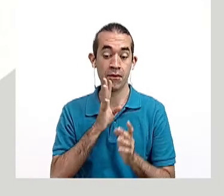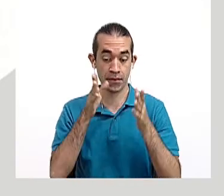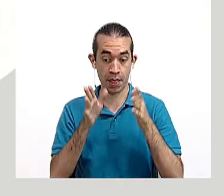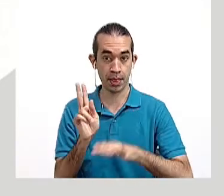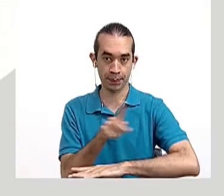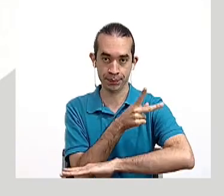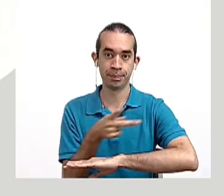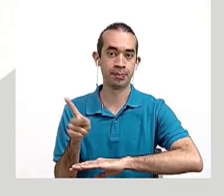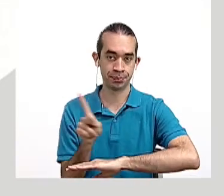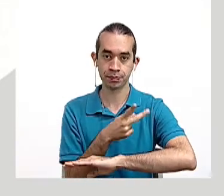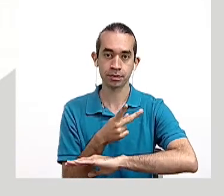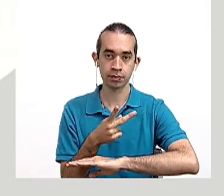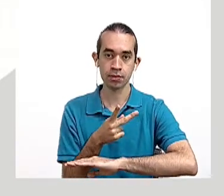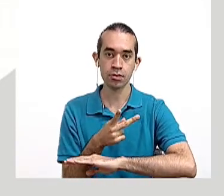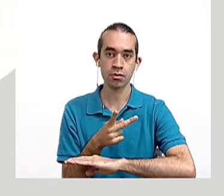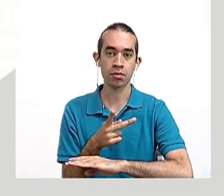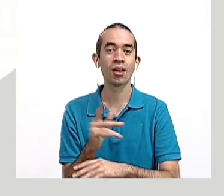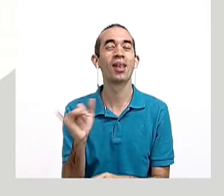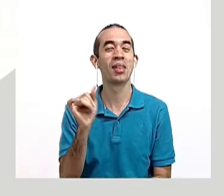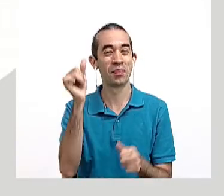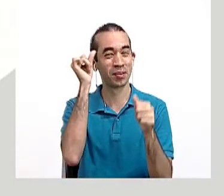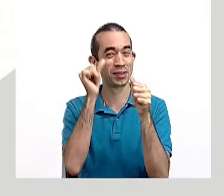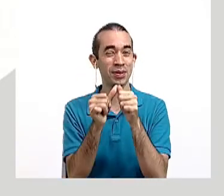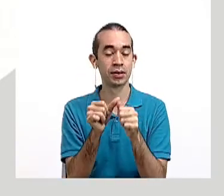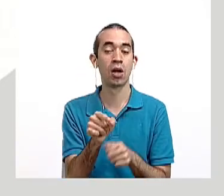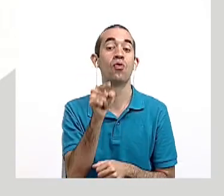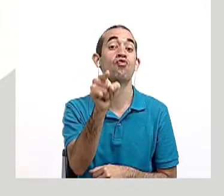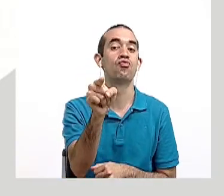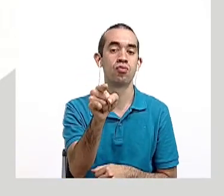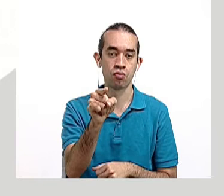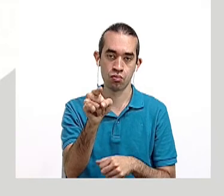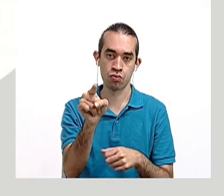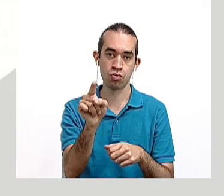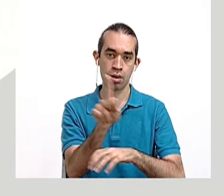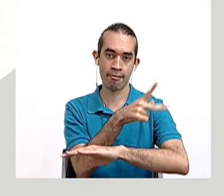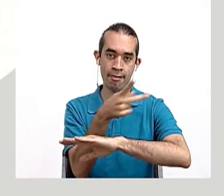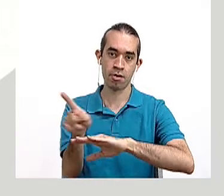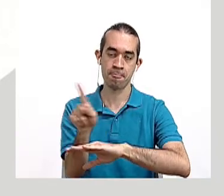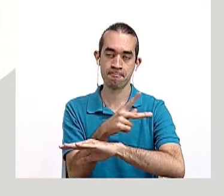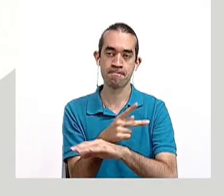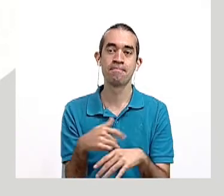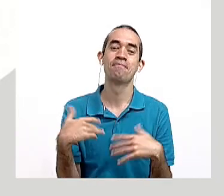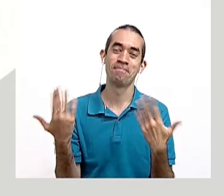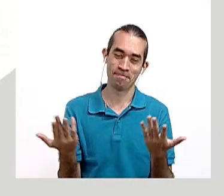poético, y la figura del tú lírico. Bueno,